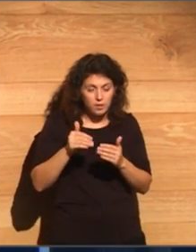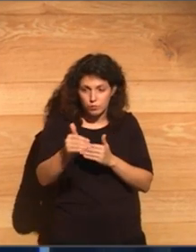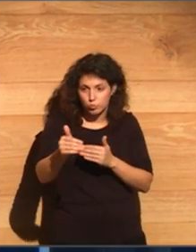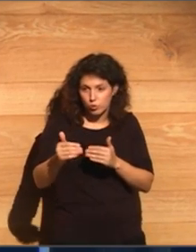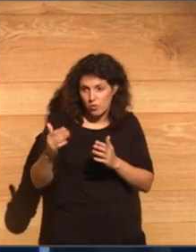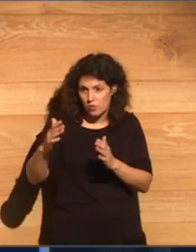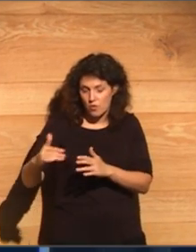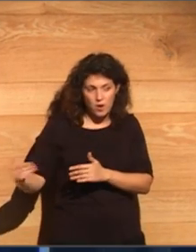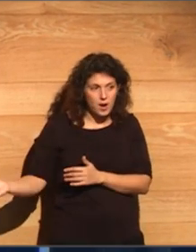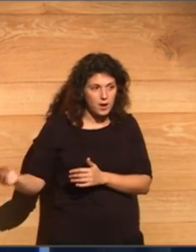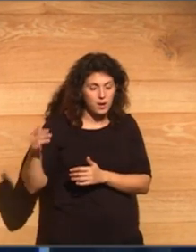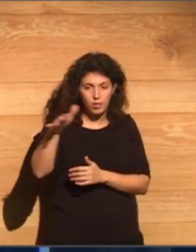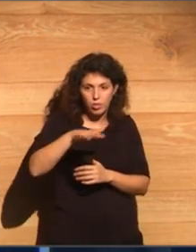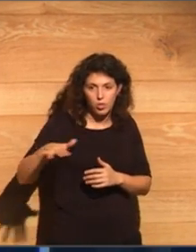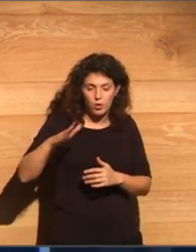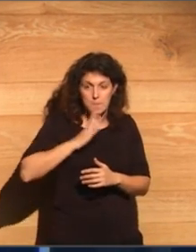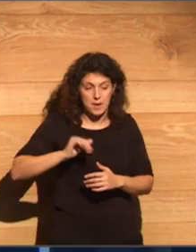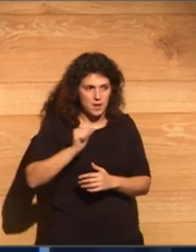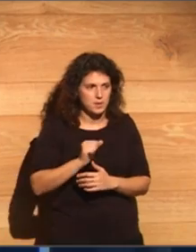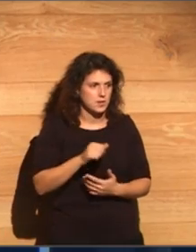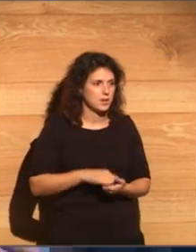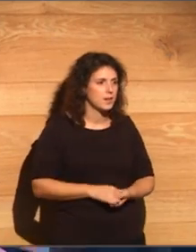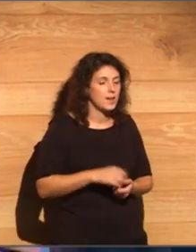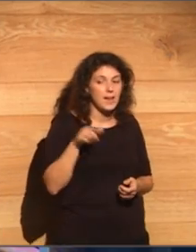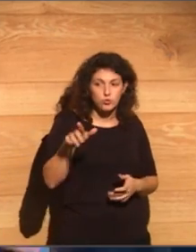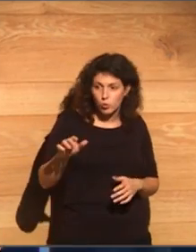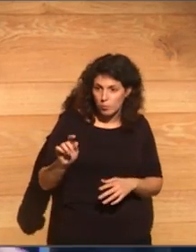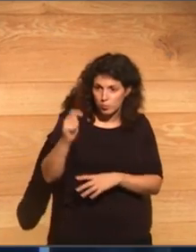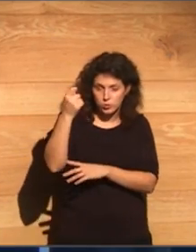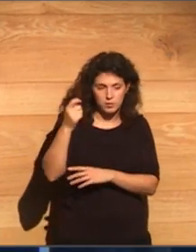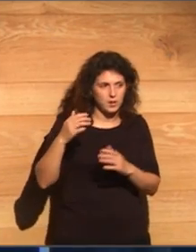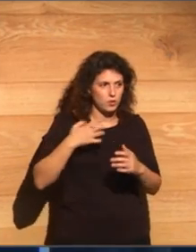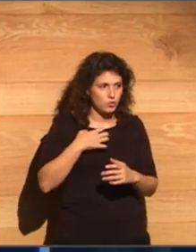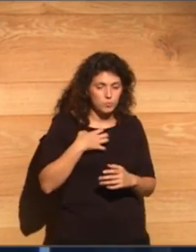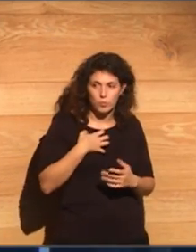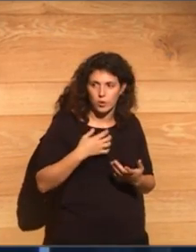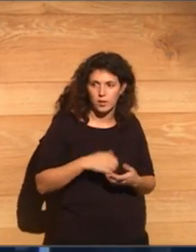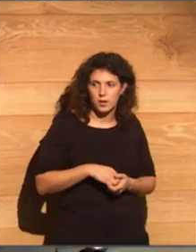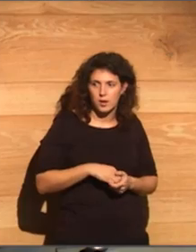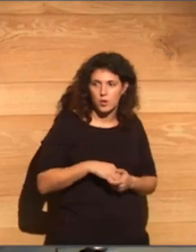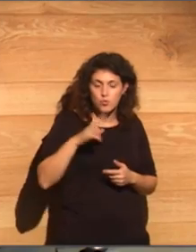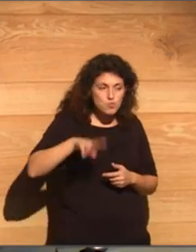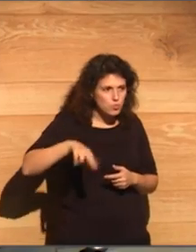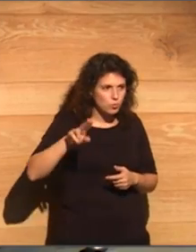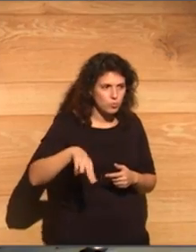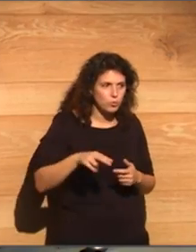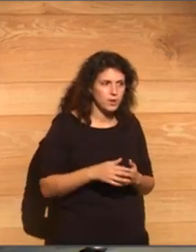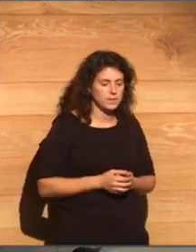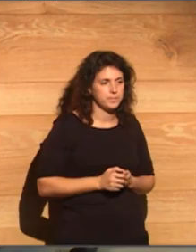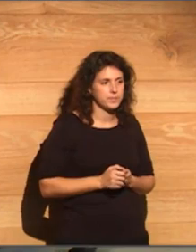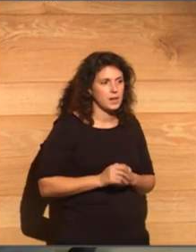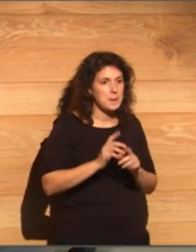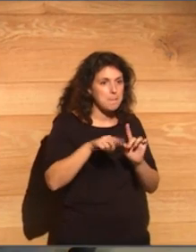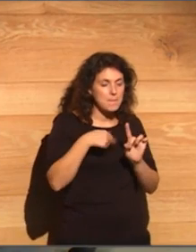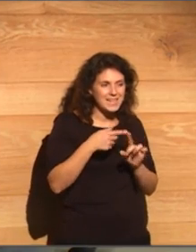lugar absolutamente paradisíaco. Eso no es posible para Serra Hamilton, no ha sido nunca posible para Berlanga, y esa